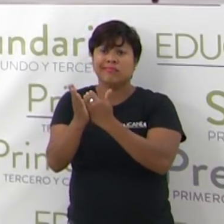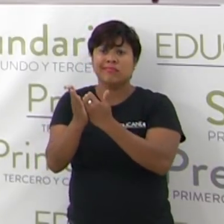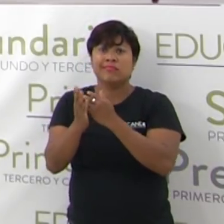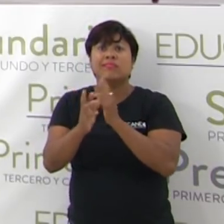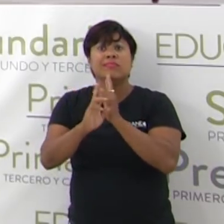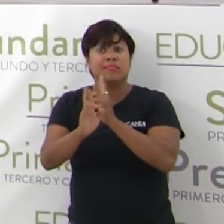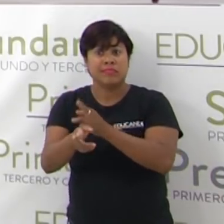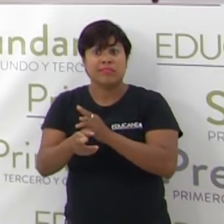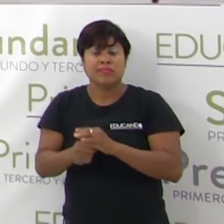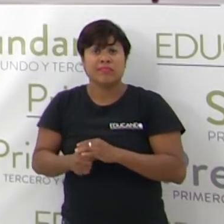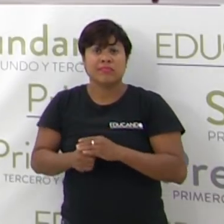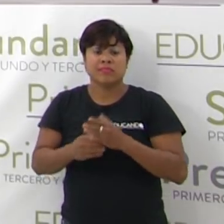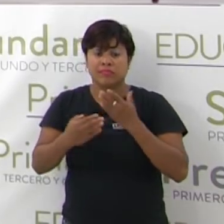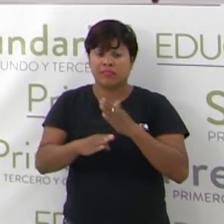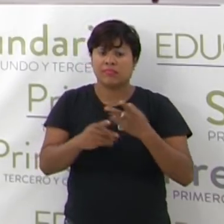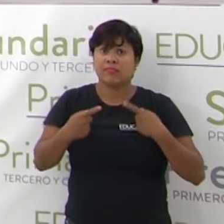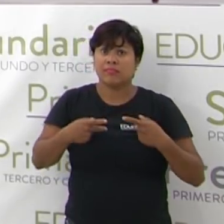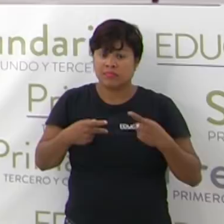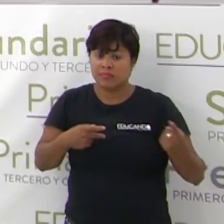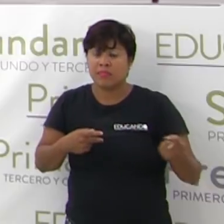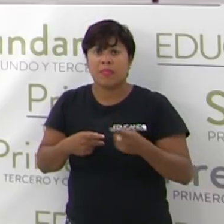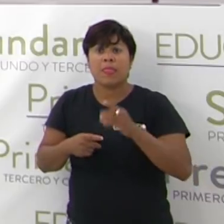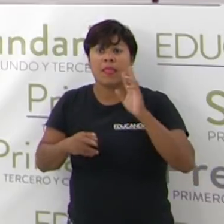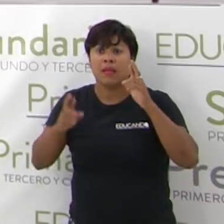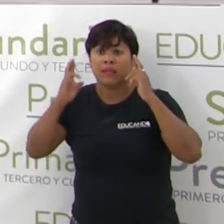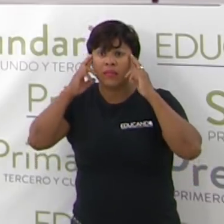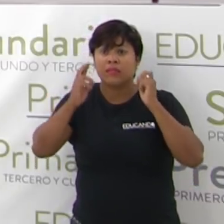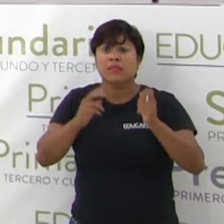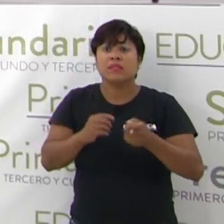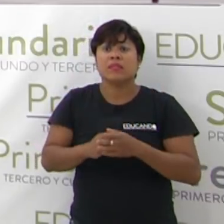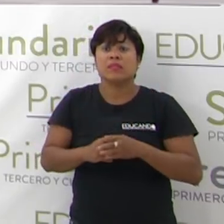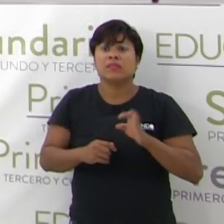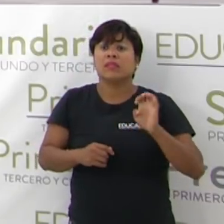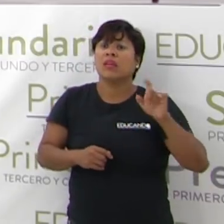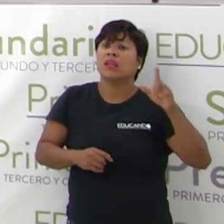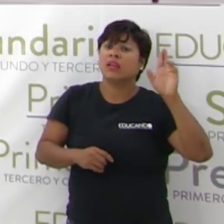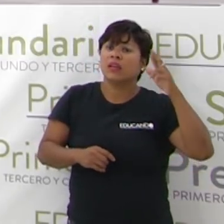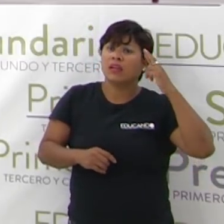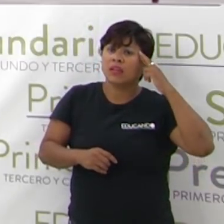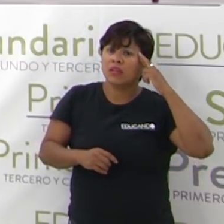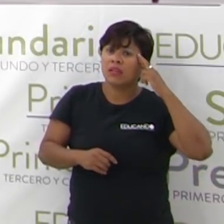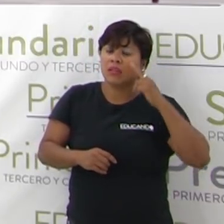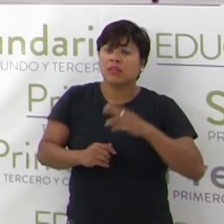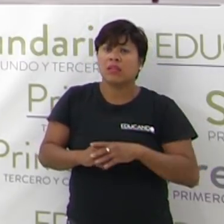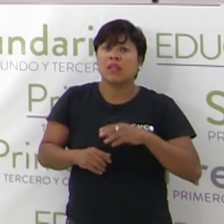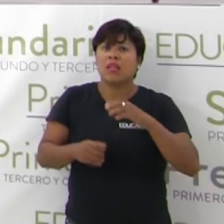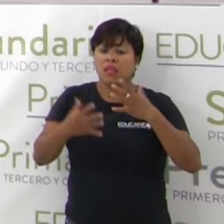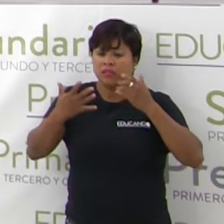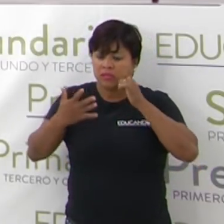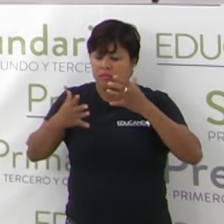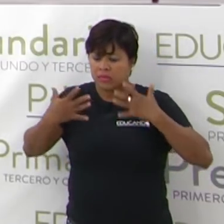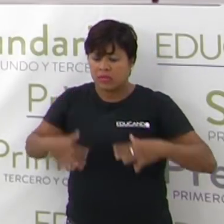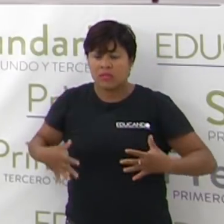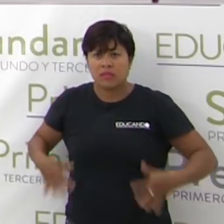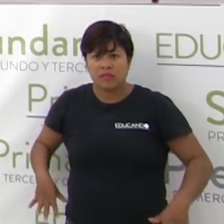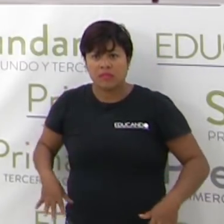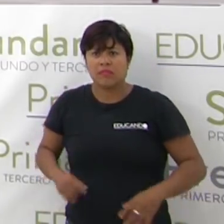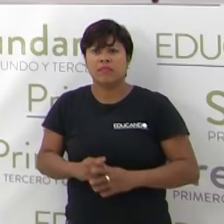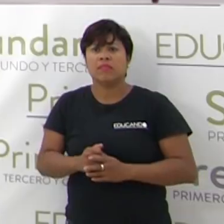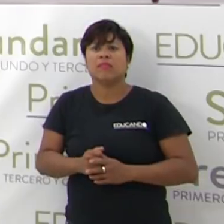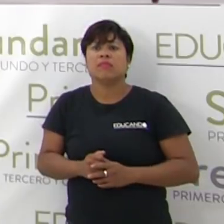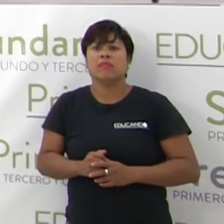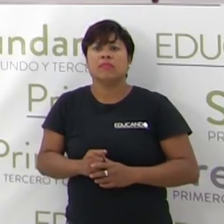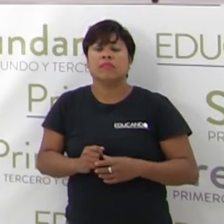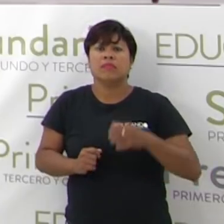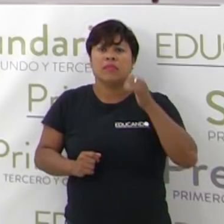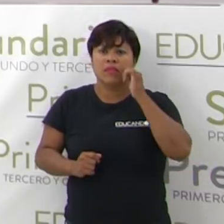respuesta de los asistentes del rey siempre era: el rey está en el probador. Y entonces el